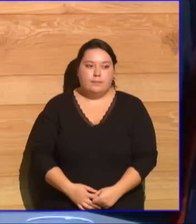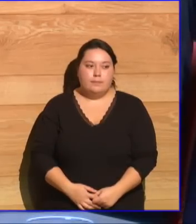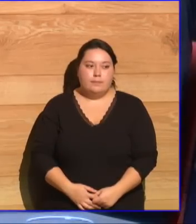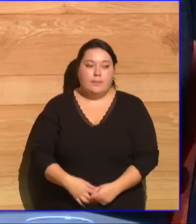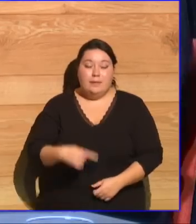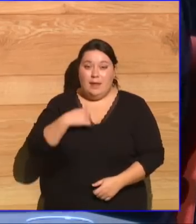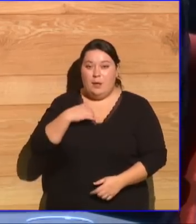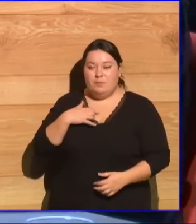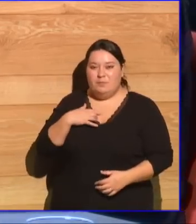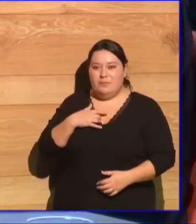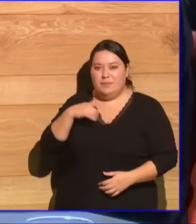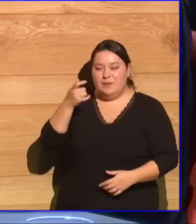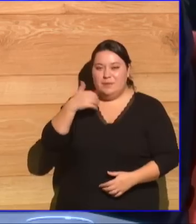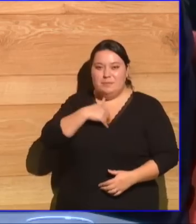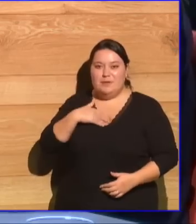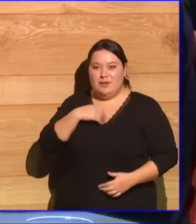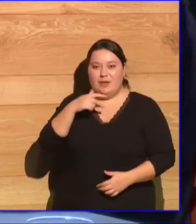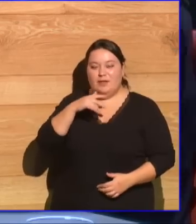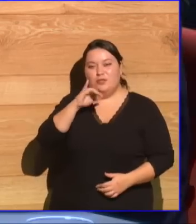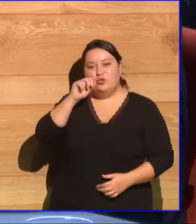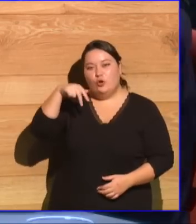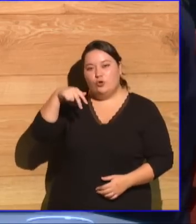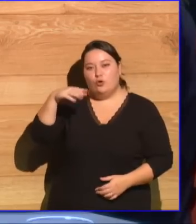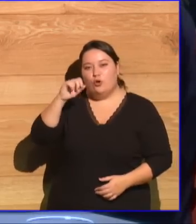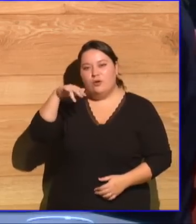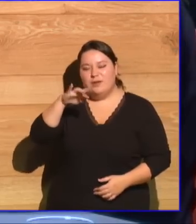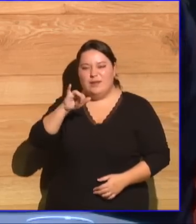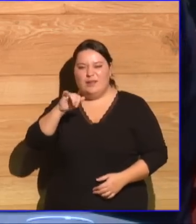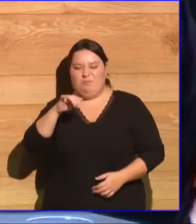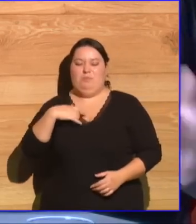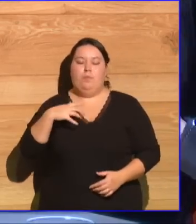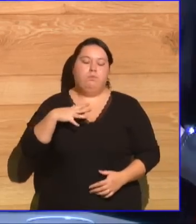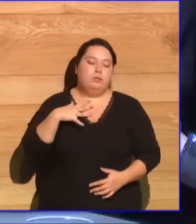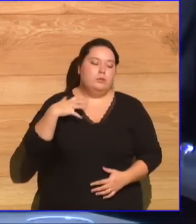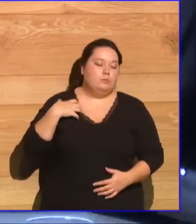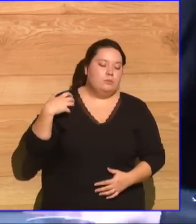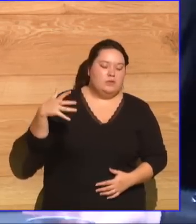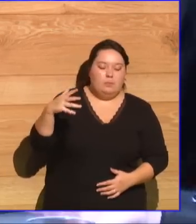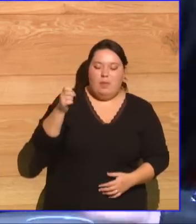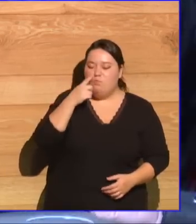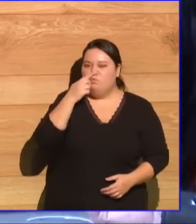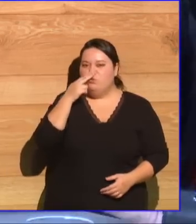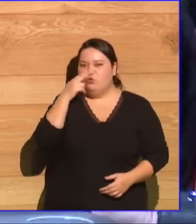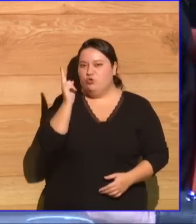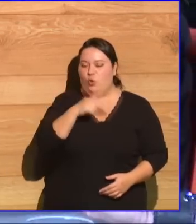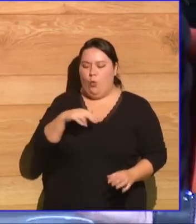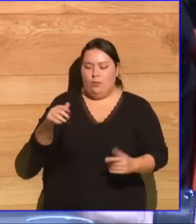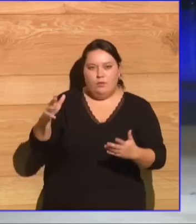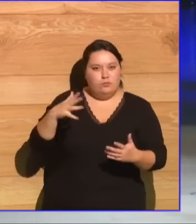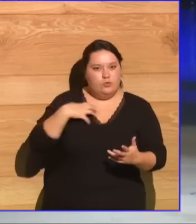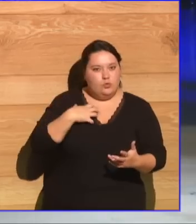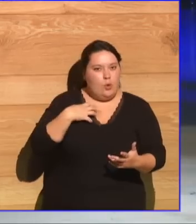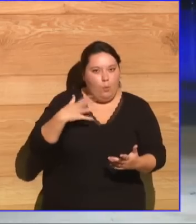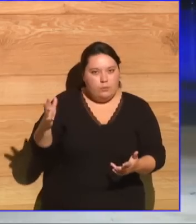de Sean Connery me cae fatal. ¿Por qué? Sí, me parece insoportable. Bueno, me parece un chulángano insoportable. Bueno, tío. es que tampoco va